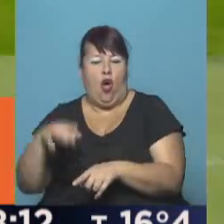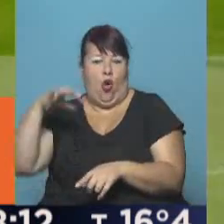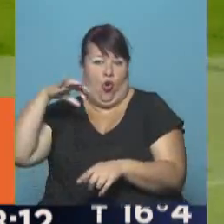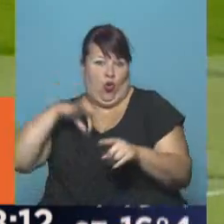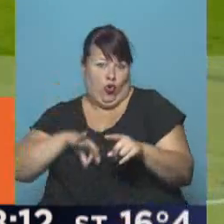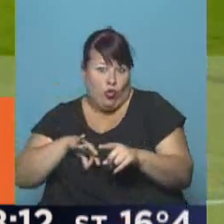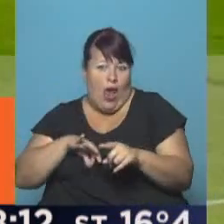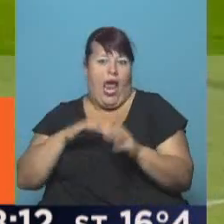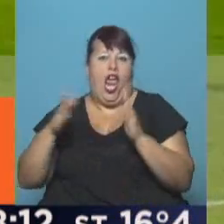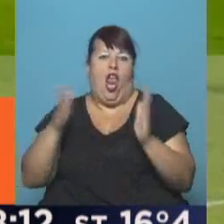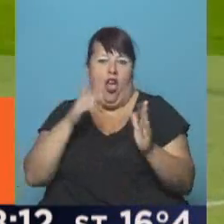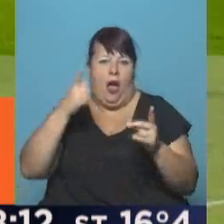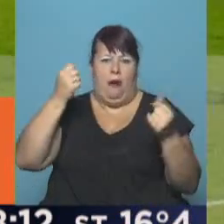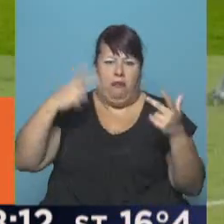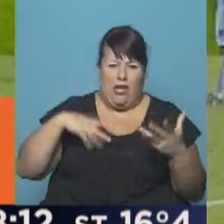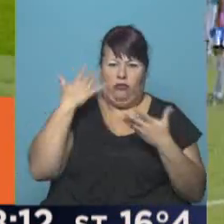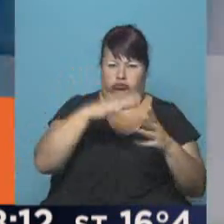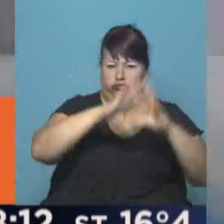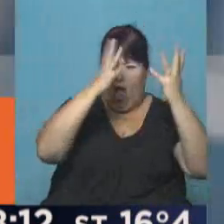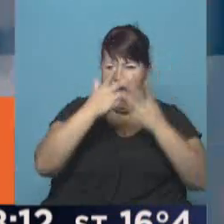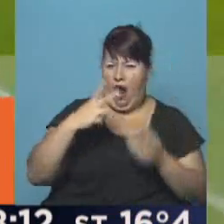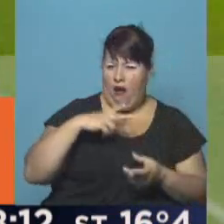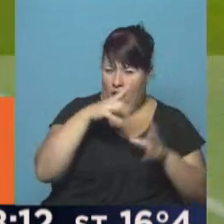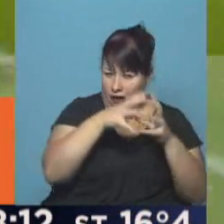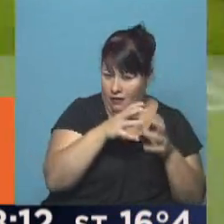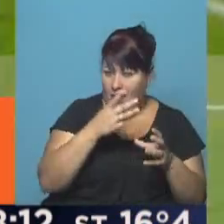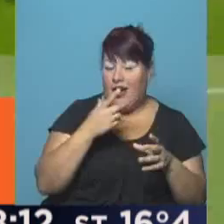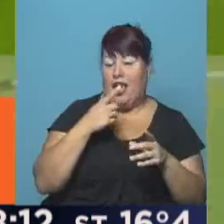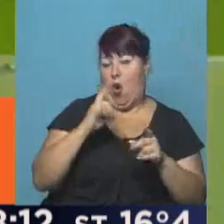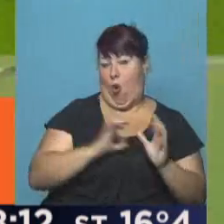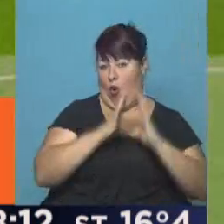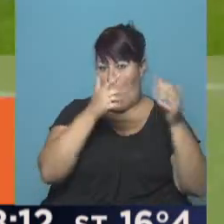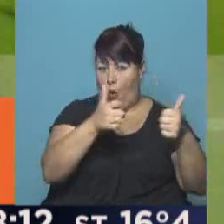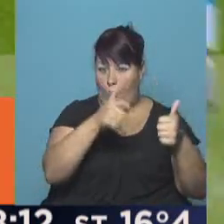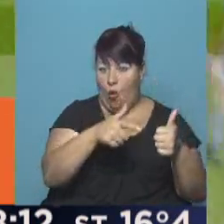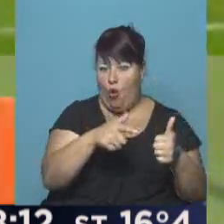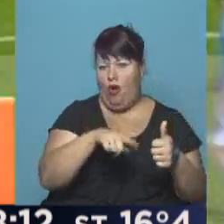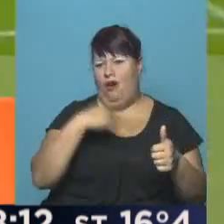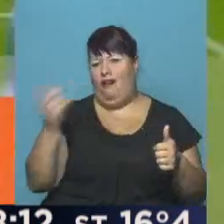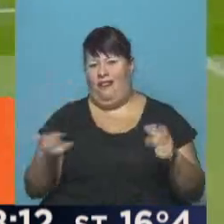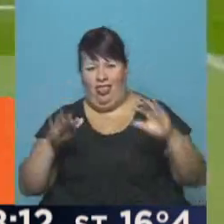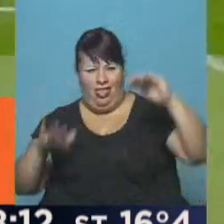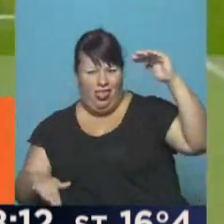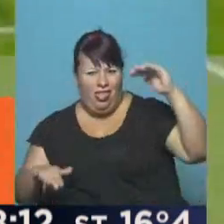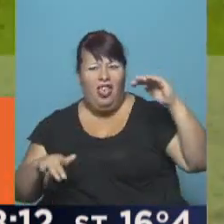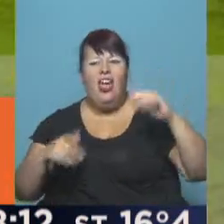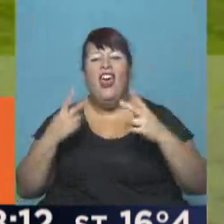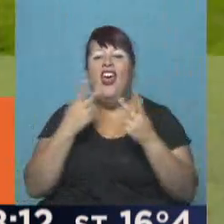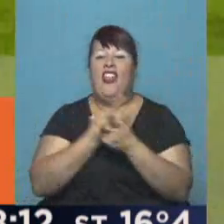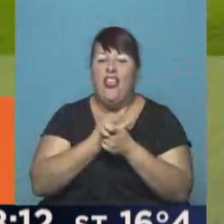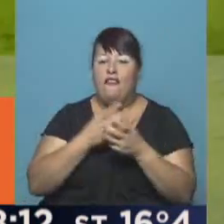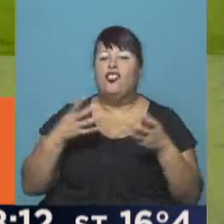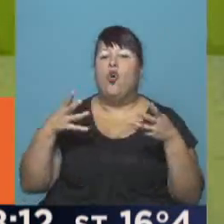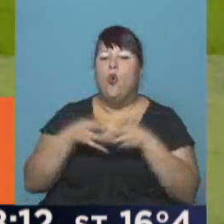sueldos, pretemporadas, presupuestos en términos generales y anuales de otra índole. Bueno, Defensores Unidos